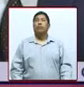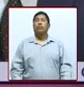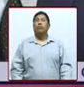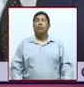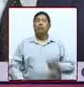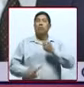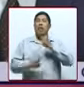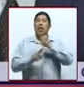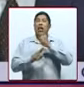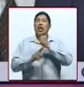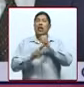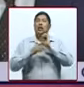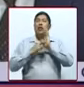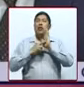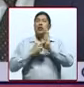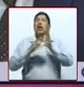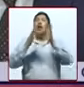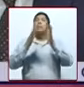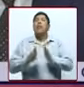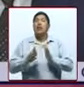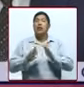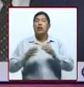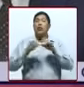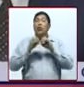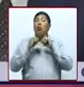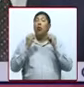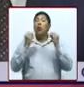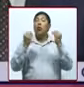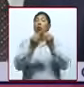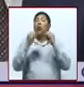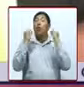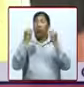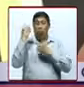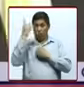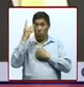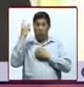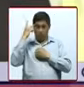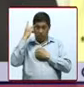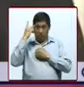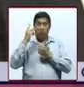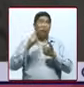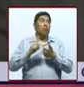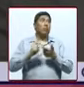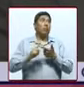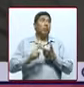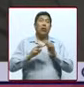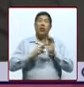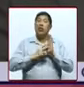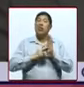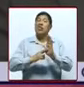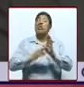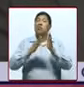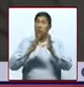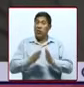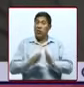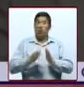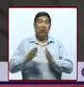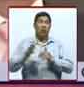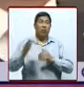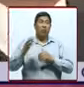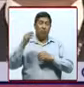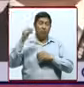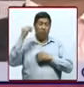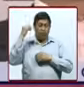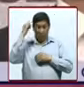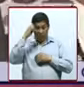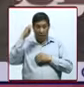Los líderes y representantes de las organizaciones políticas, así como los representantes de los órganos del